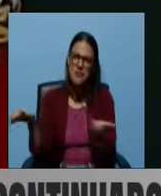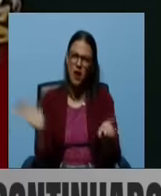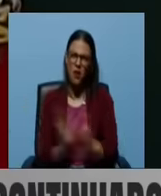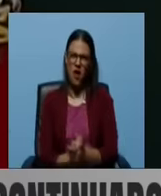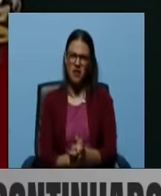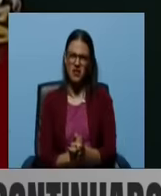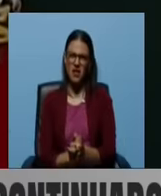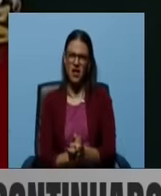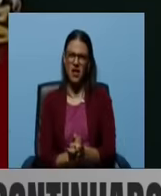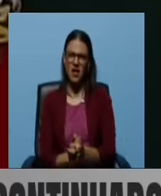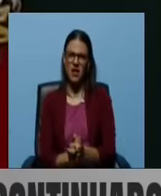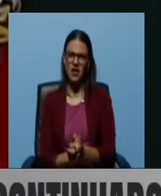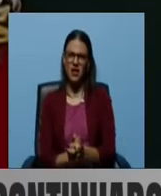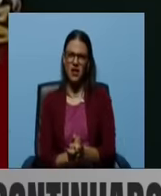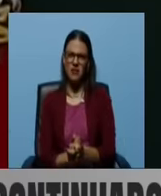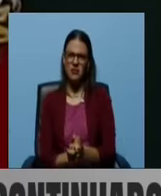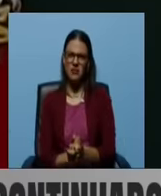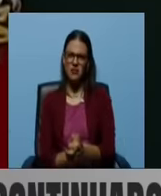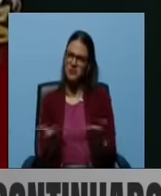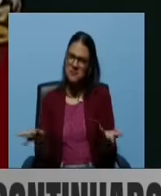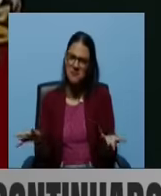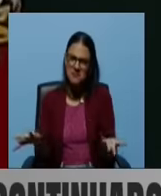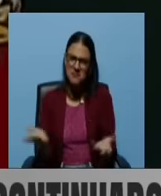Uno de los casos que tienen allá.